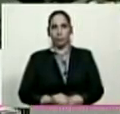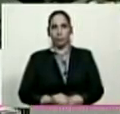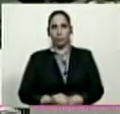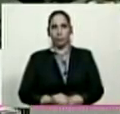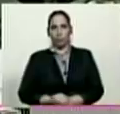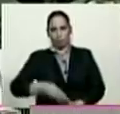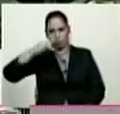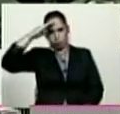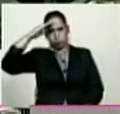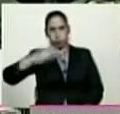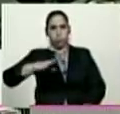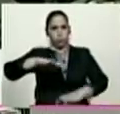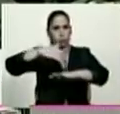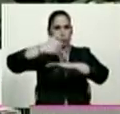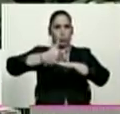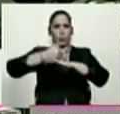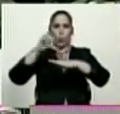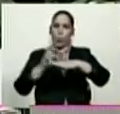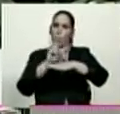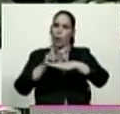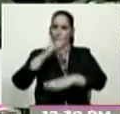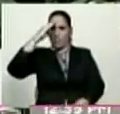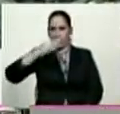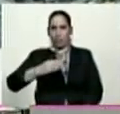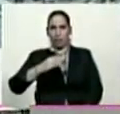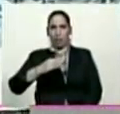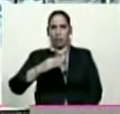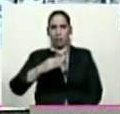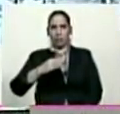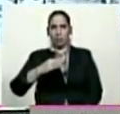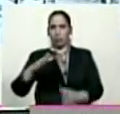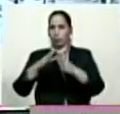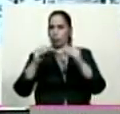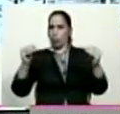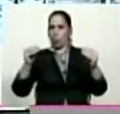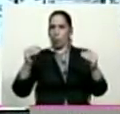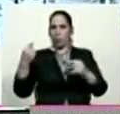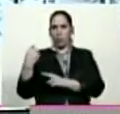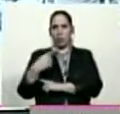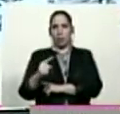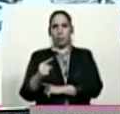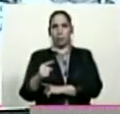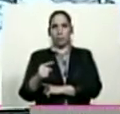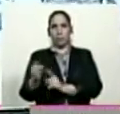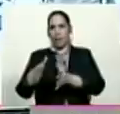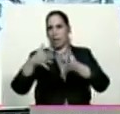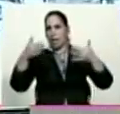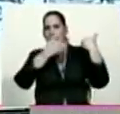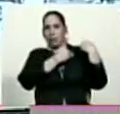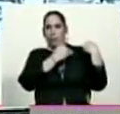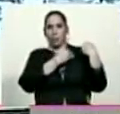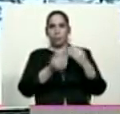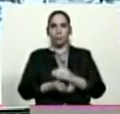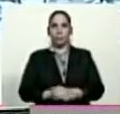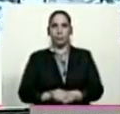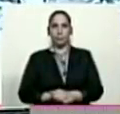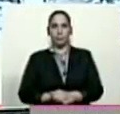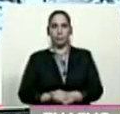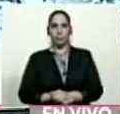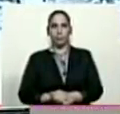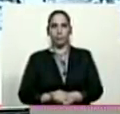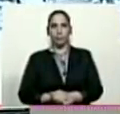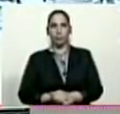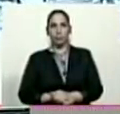Comandantes de unidades militares en general, todos los que tienen grandes responsabilidades y responsabilidades de